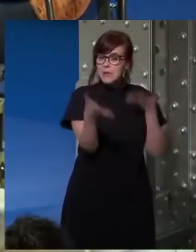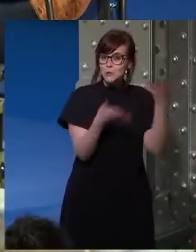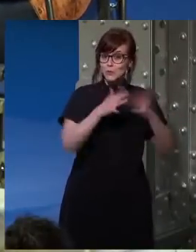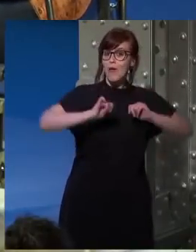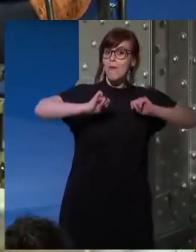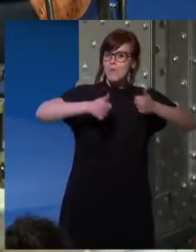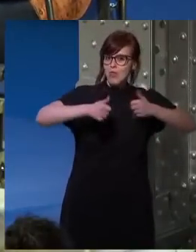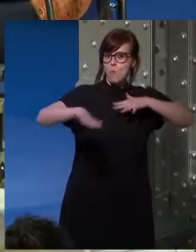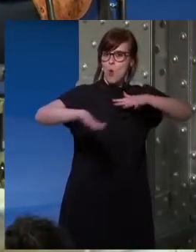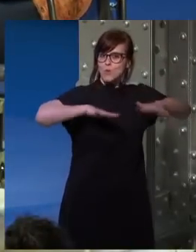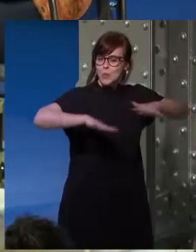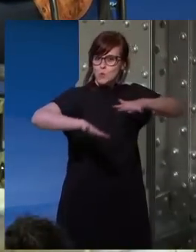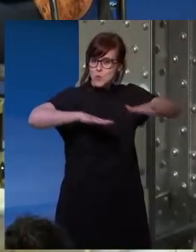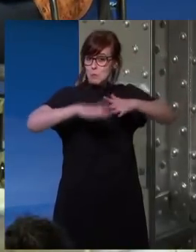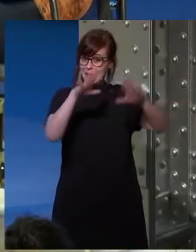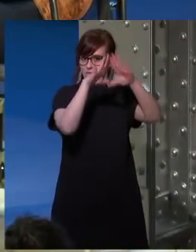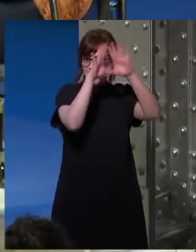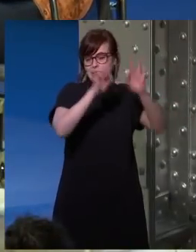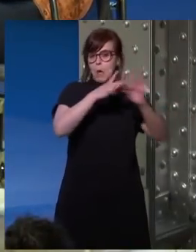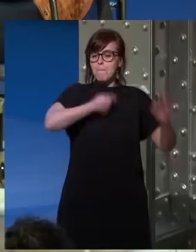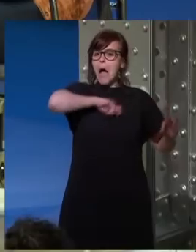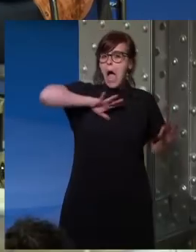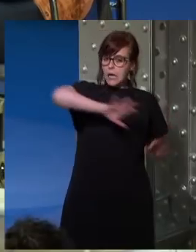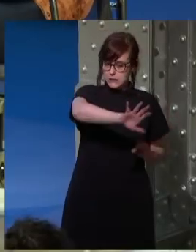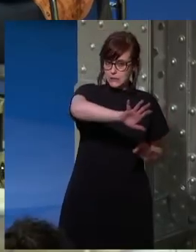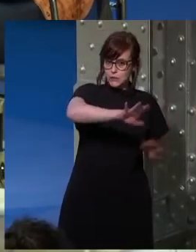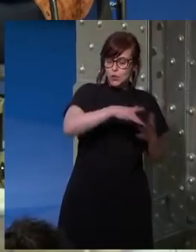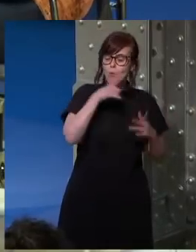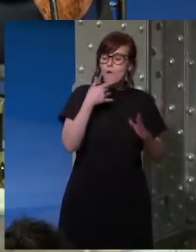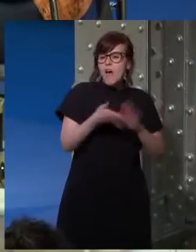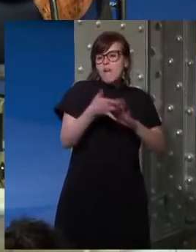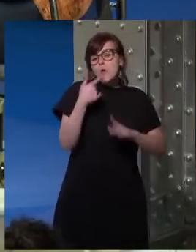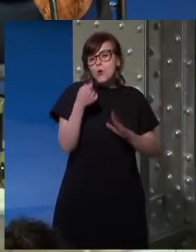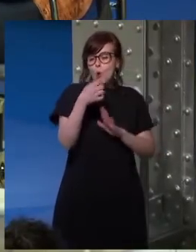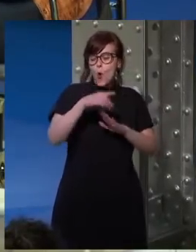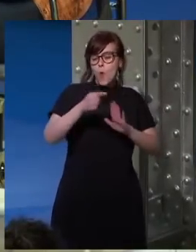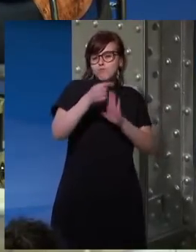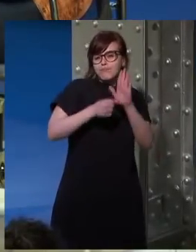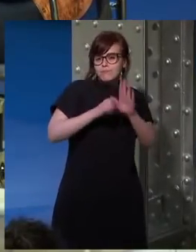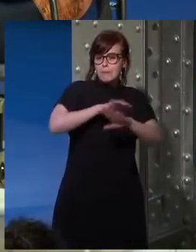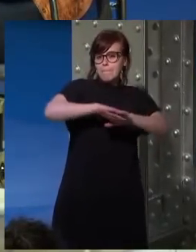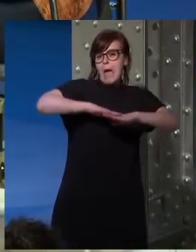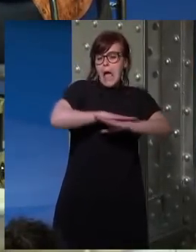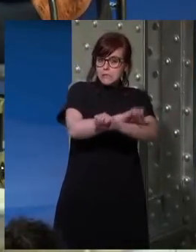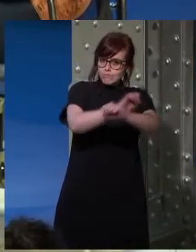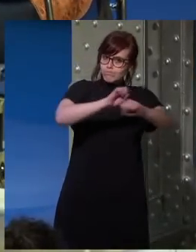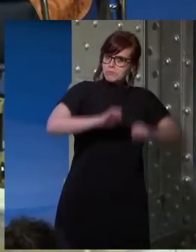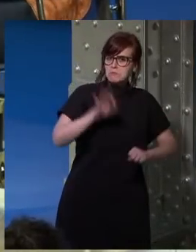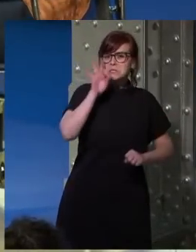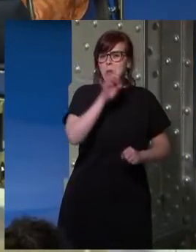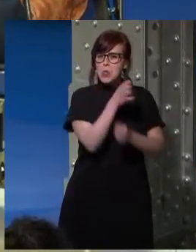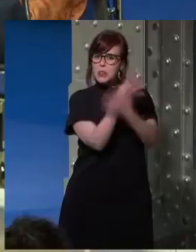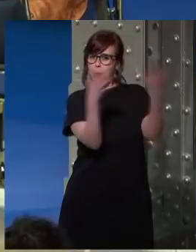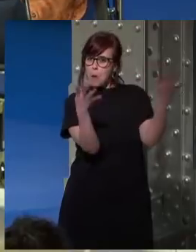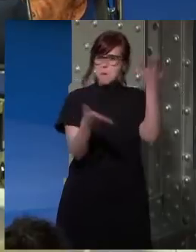ese movimiento feminista en nuestro país, ¿no? Cuando se empiezan a sentar las bases. Y fue finales del siglo XIX, y dije, bueno, pues voy